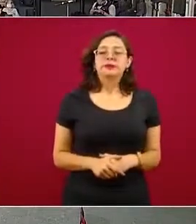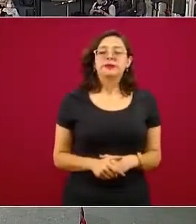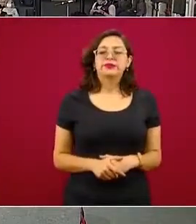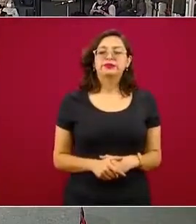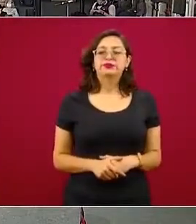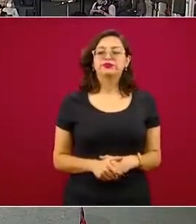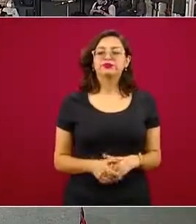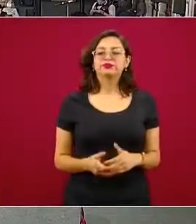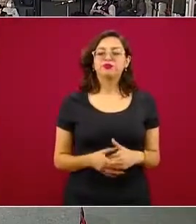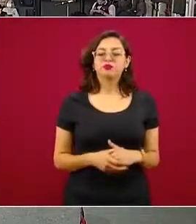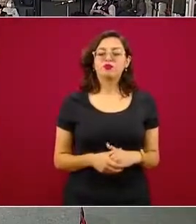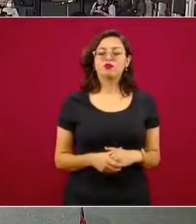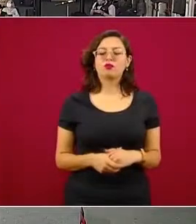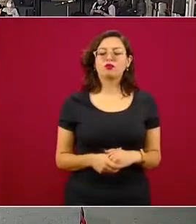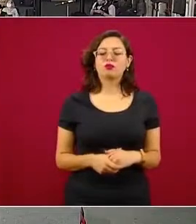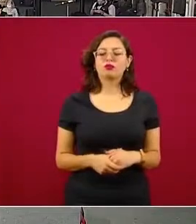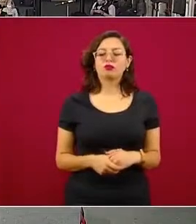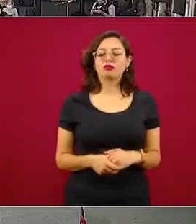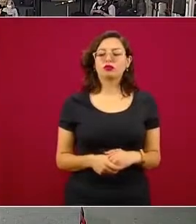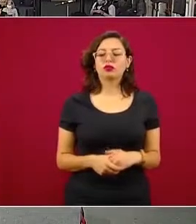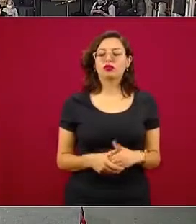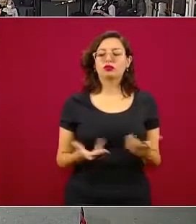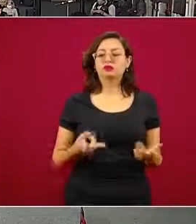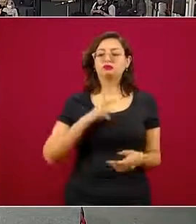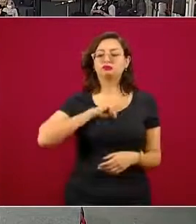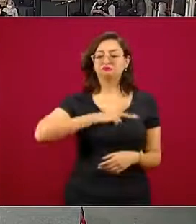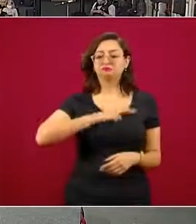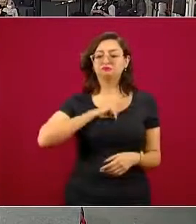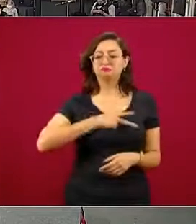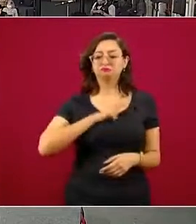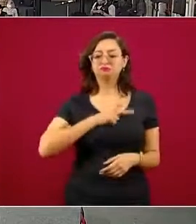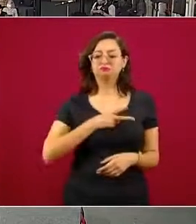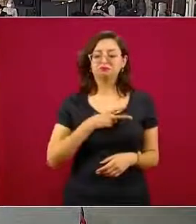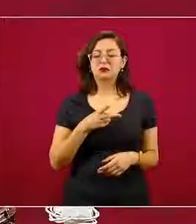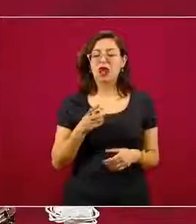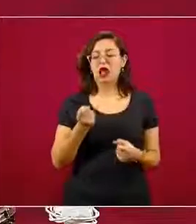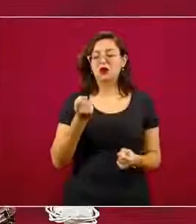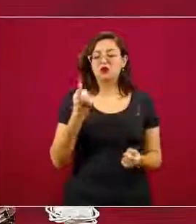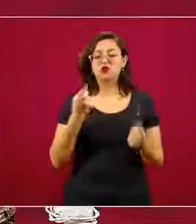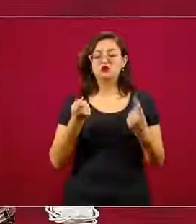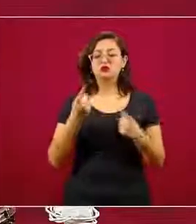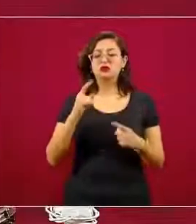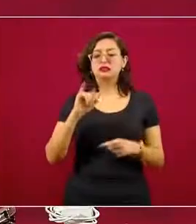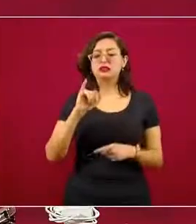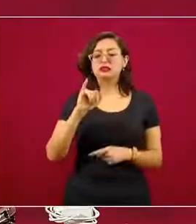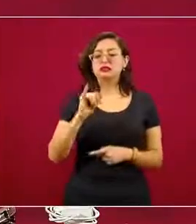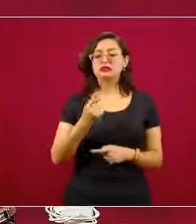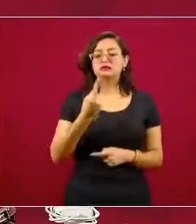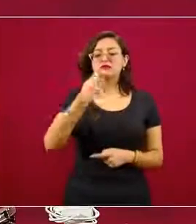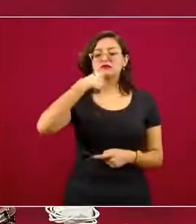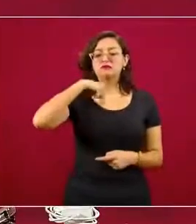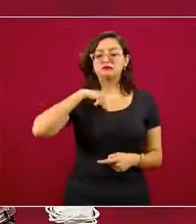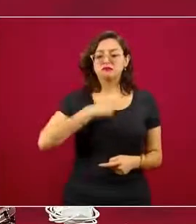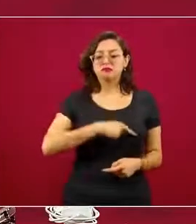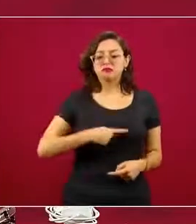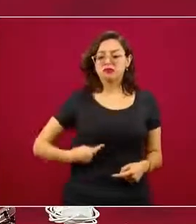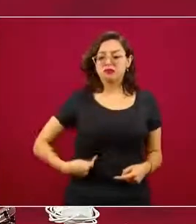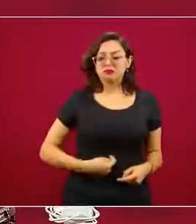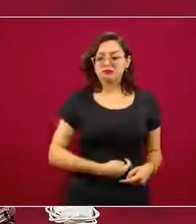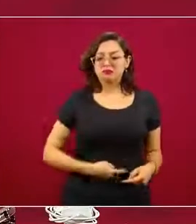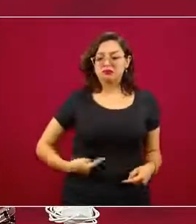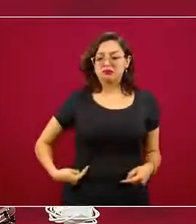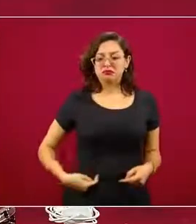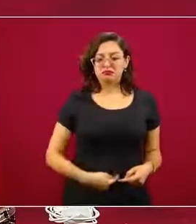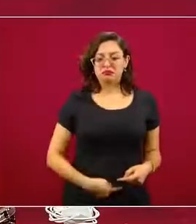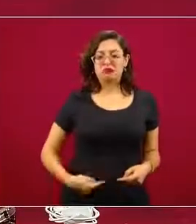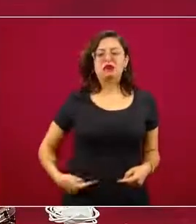característicamente afectan al aparato digestivo, al tubo digestivo, como punto de entrada, y